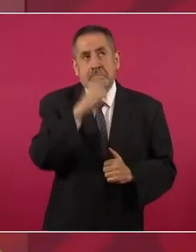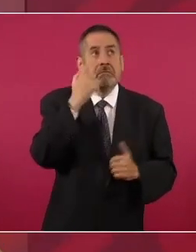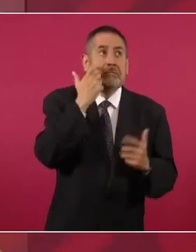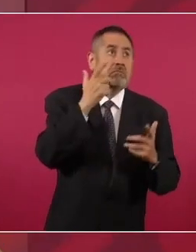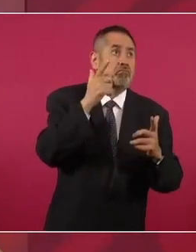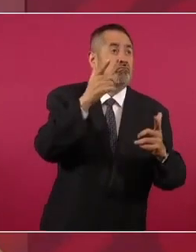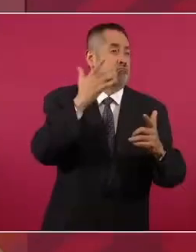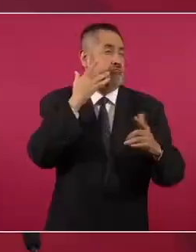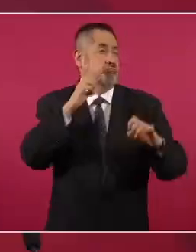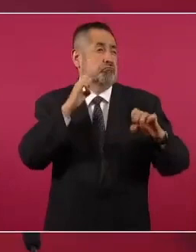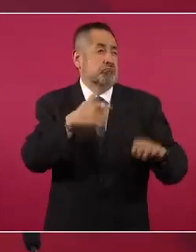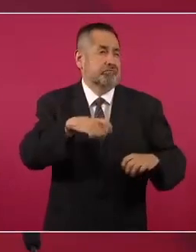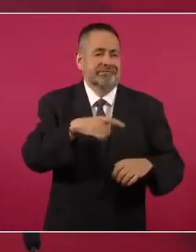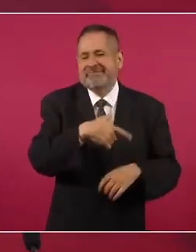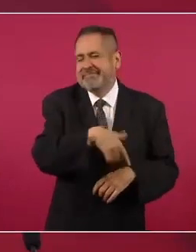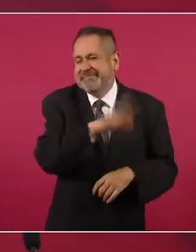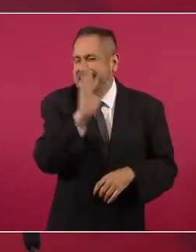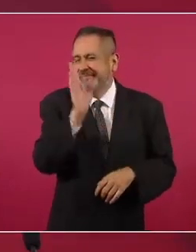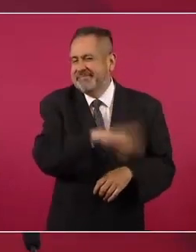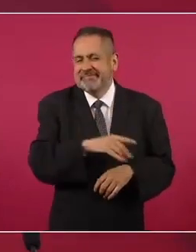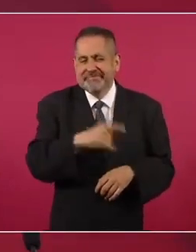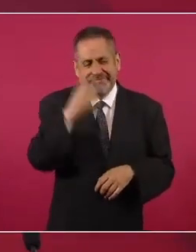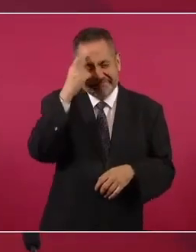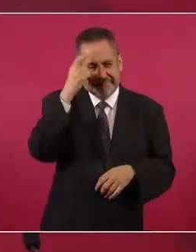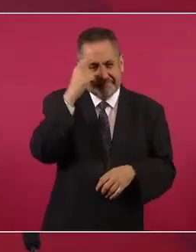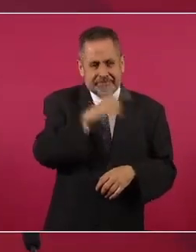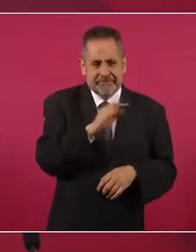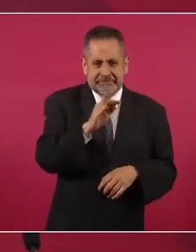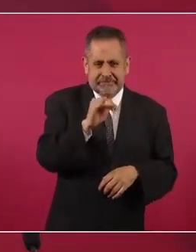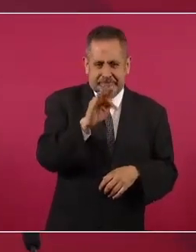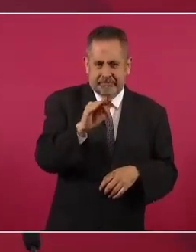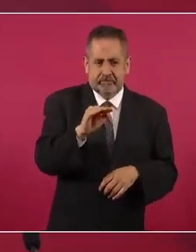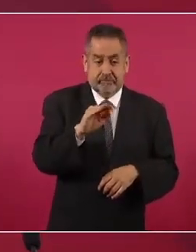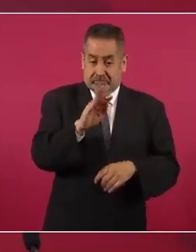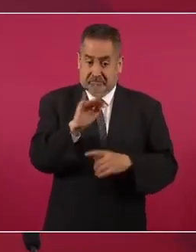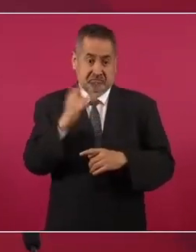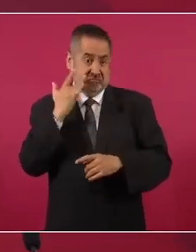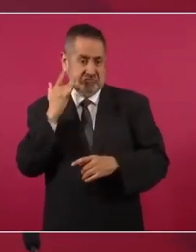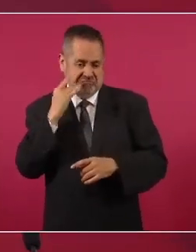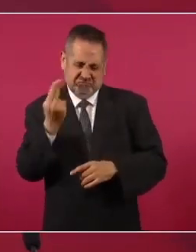fifí también, ni siquiera fifí, porque para ser fifí se requieren